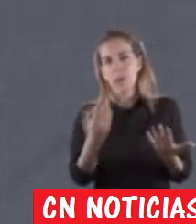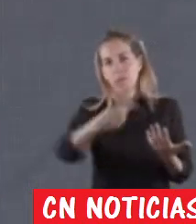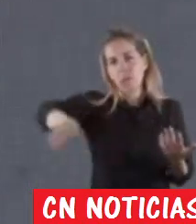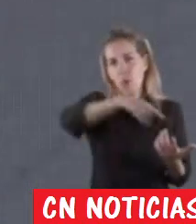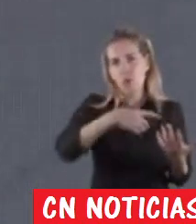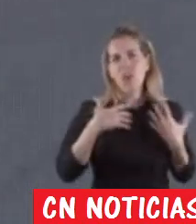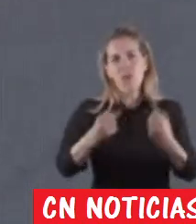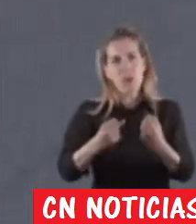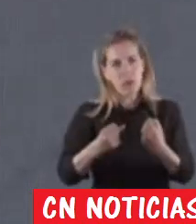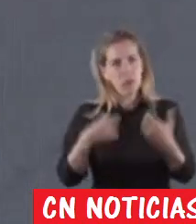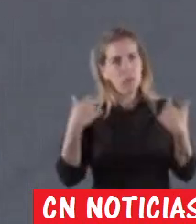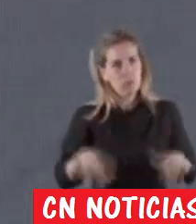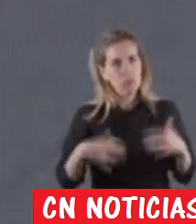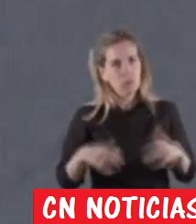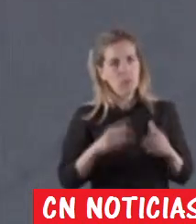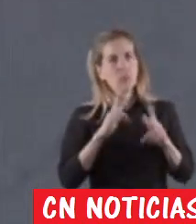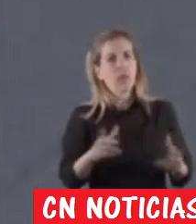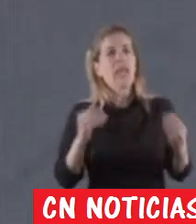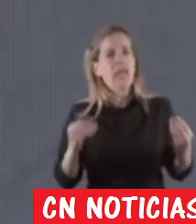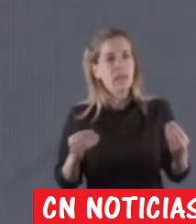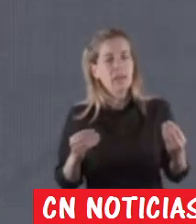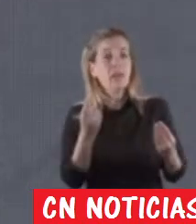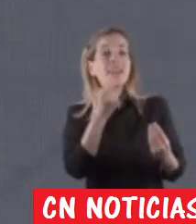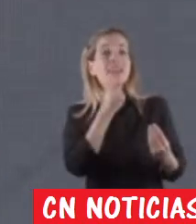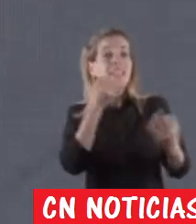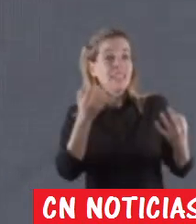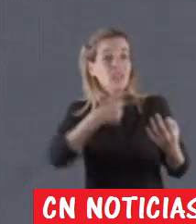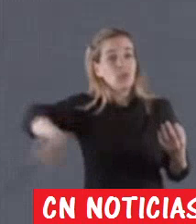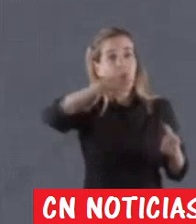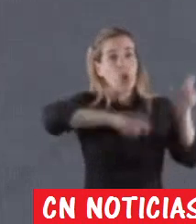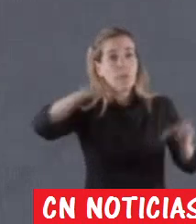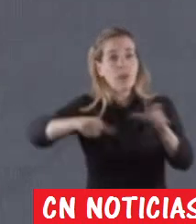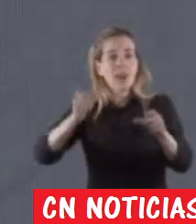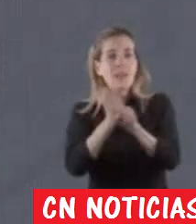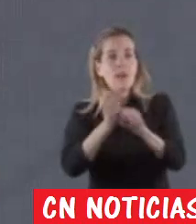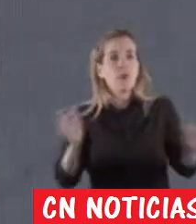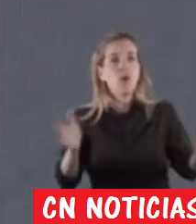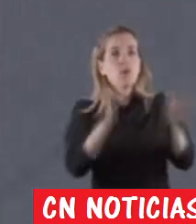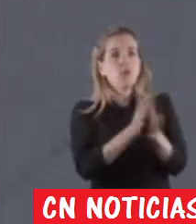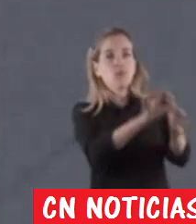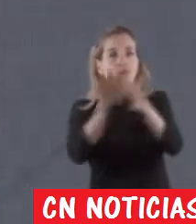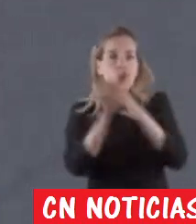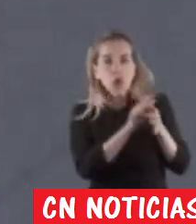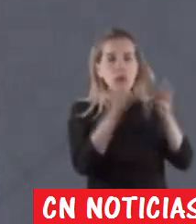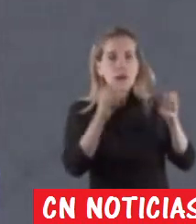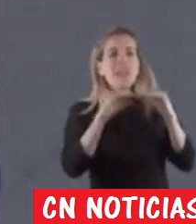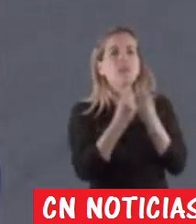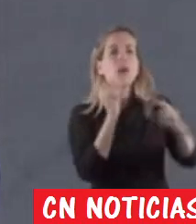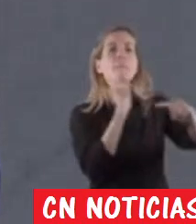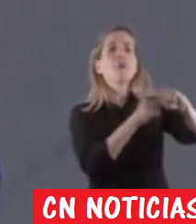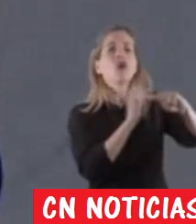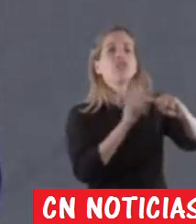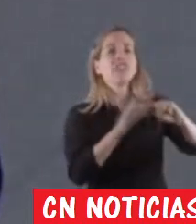quiero marcar con esto? Quiero marcar que cuando trabajamos juntos tenemos la posibilidad de encontrar mejores resultados y que el valor